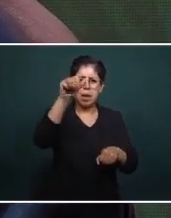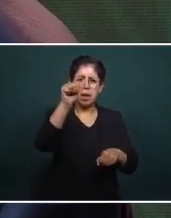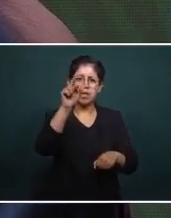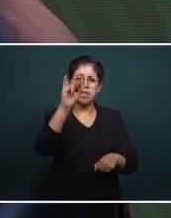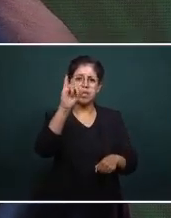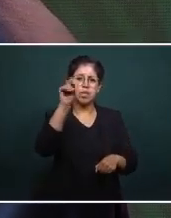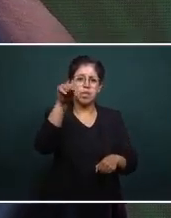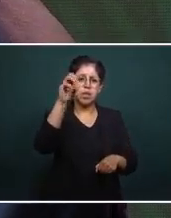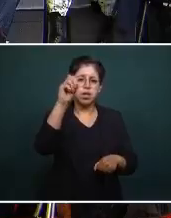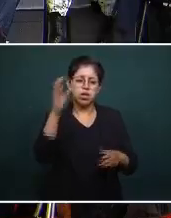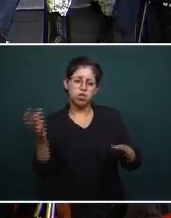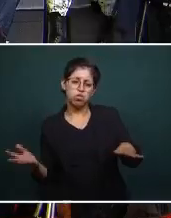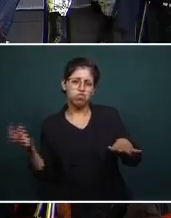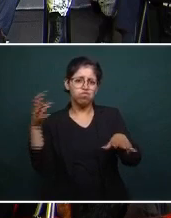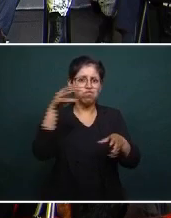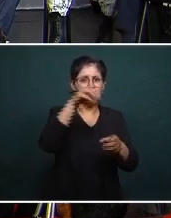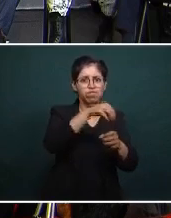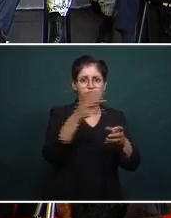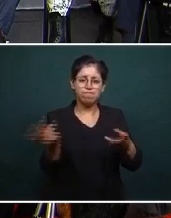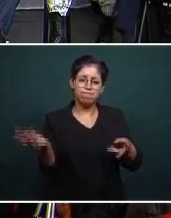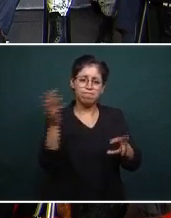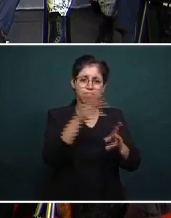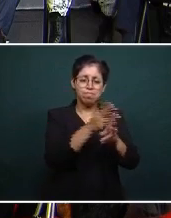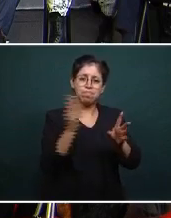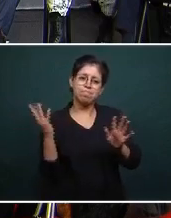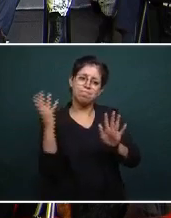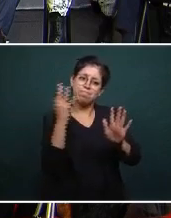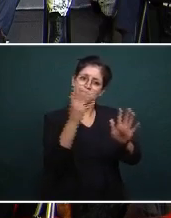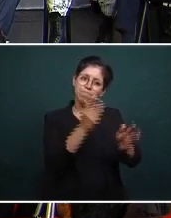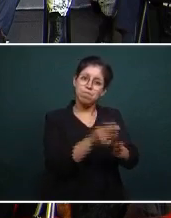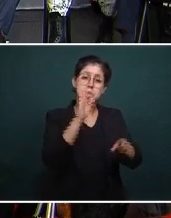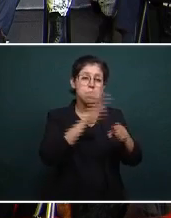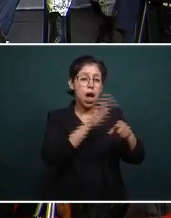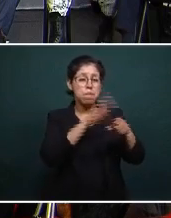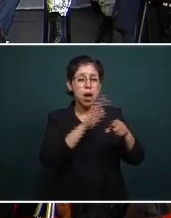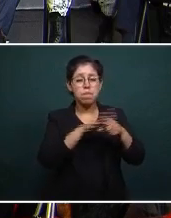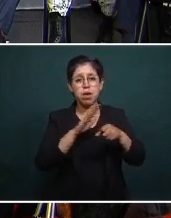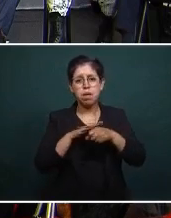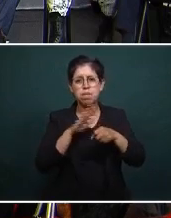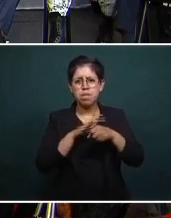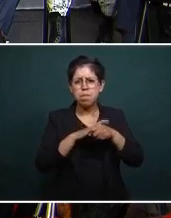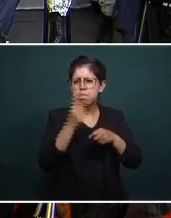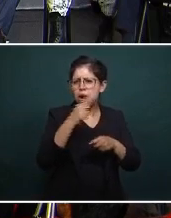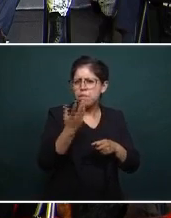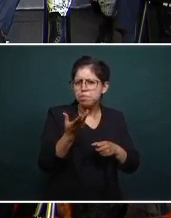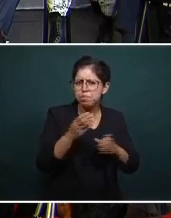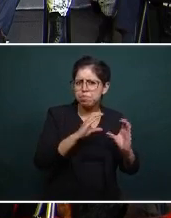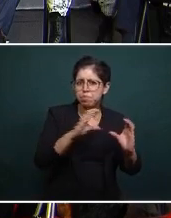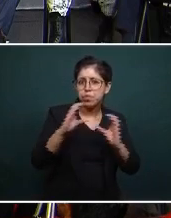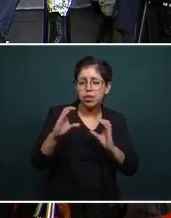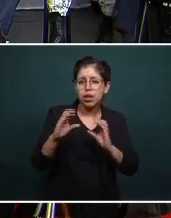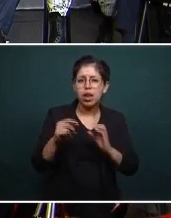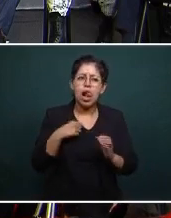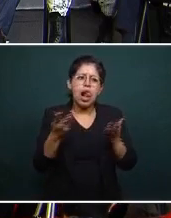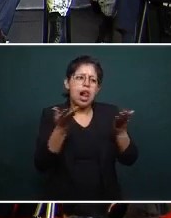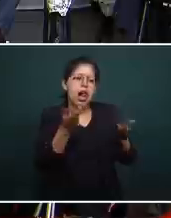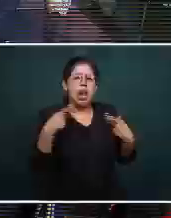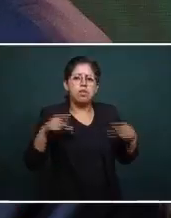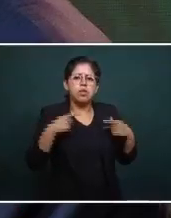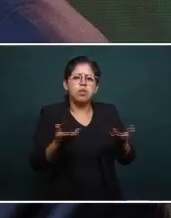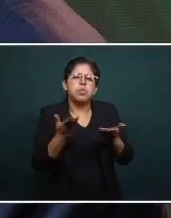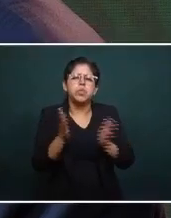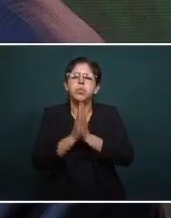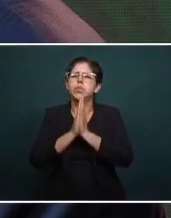instalación con más elementos. Esto nos los pidió la gente y nos los pidió